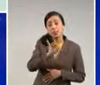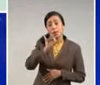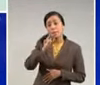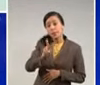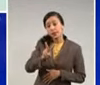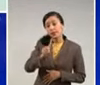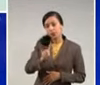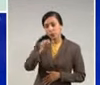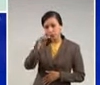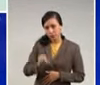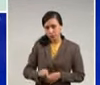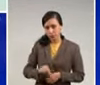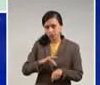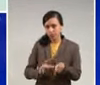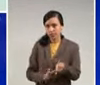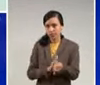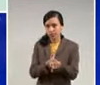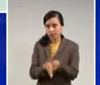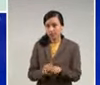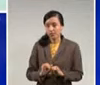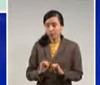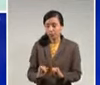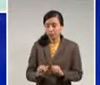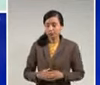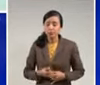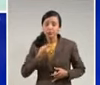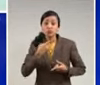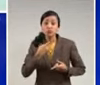521.721 casos y fallecieron